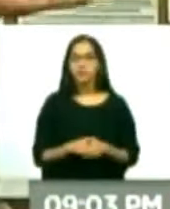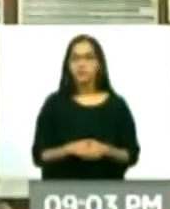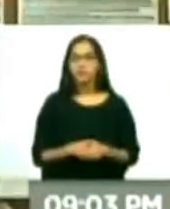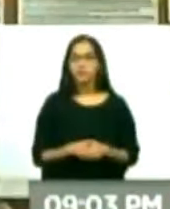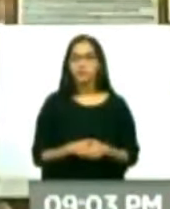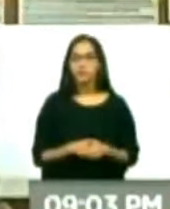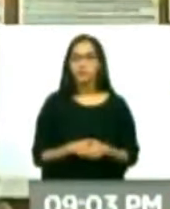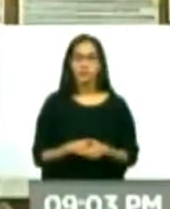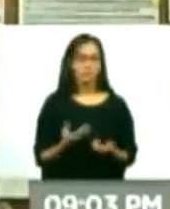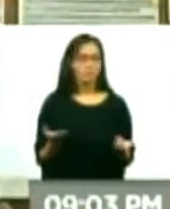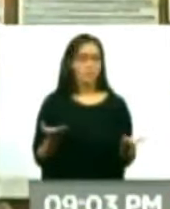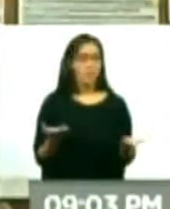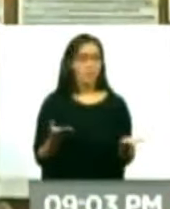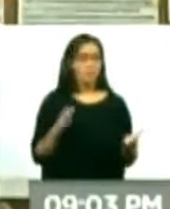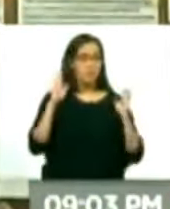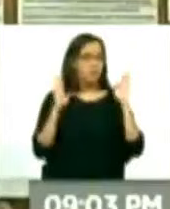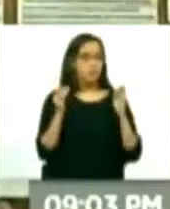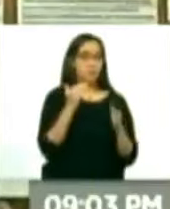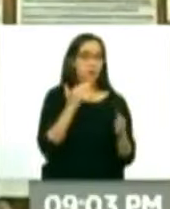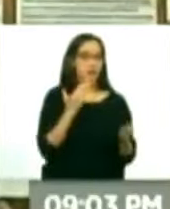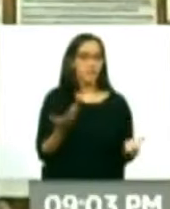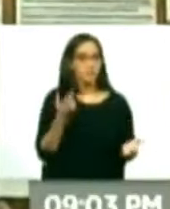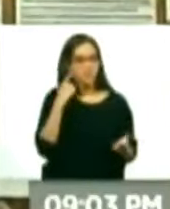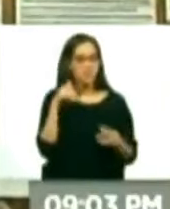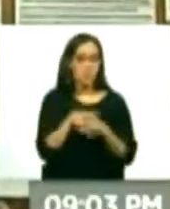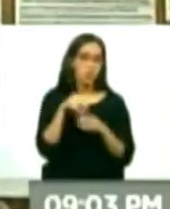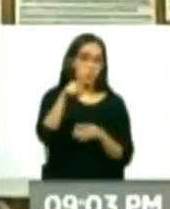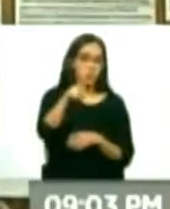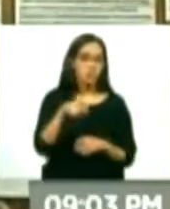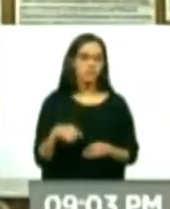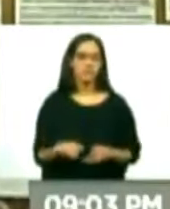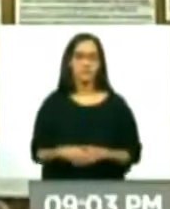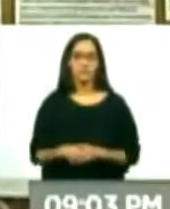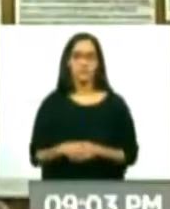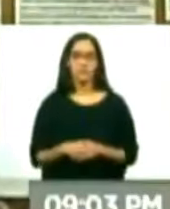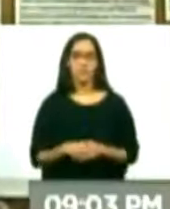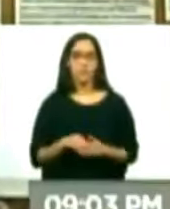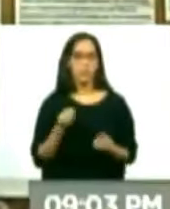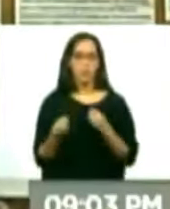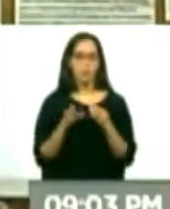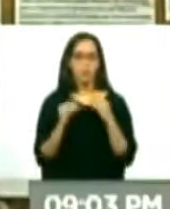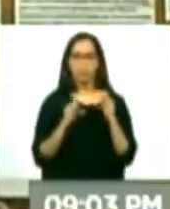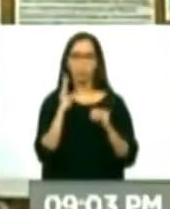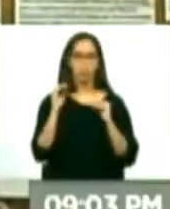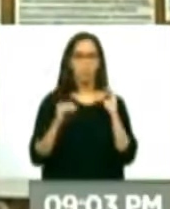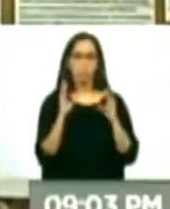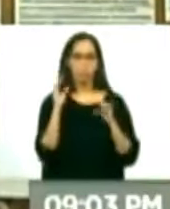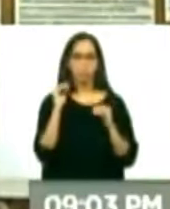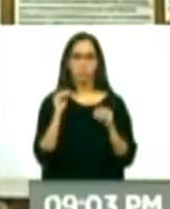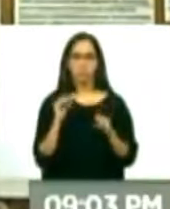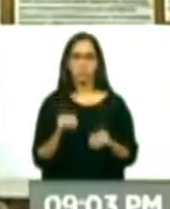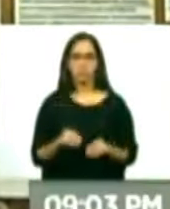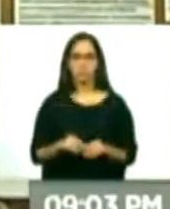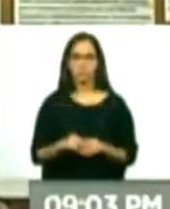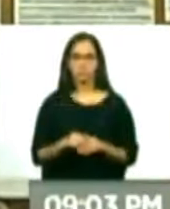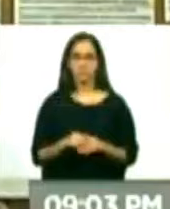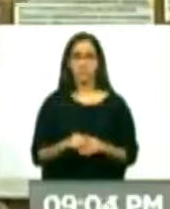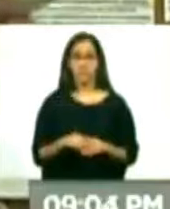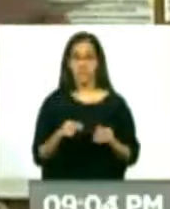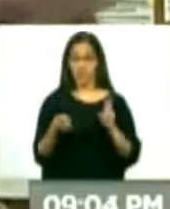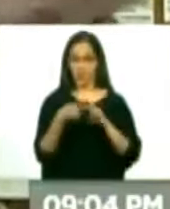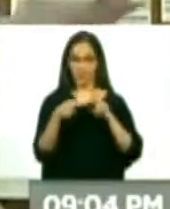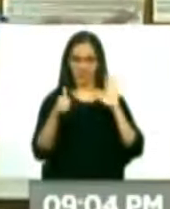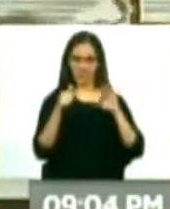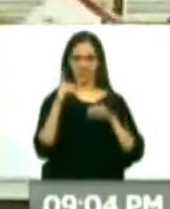de algo, para ver. Para ver si votan por ti. O es puro criticar, puro bla, bla, bla. Numeral